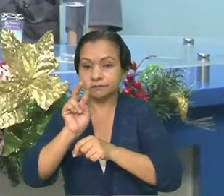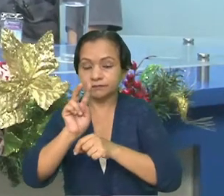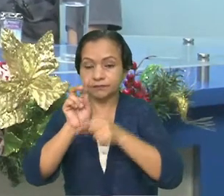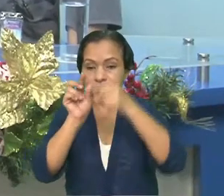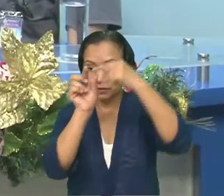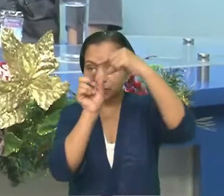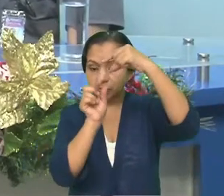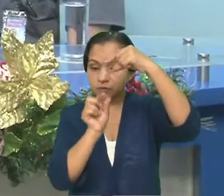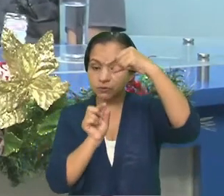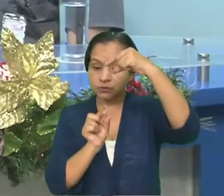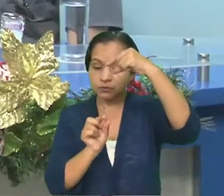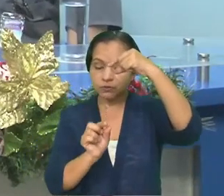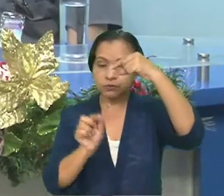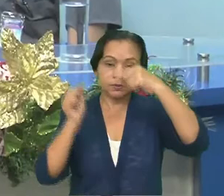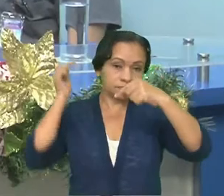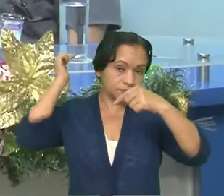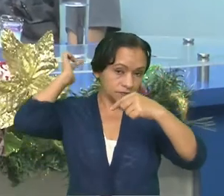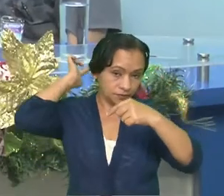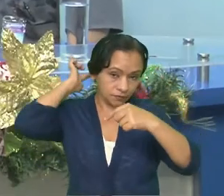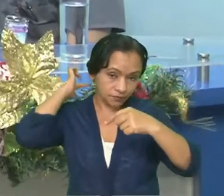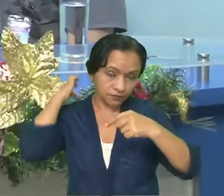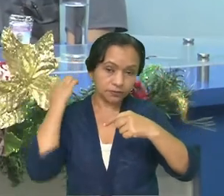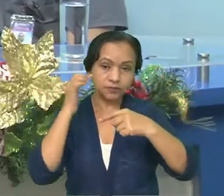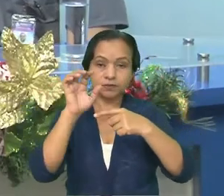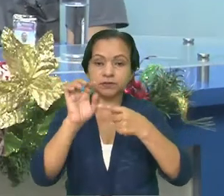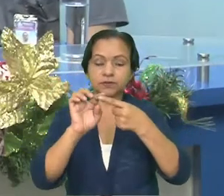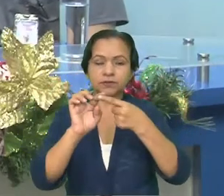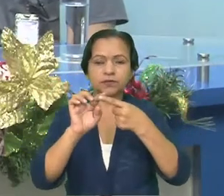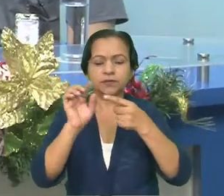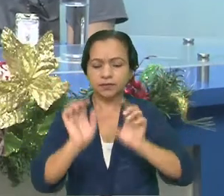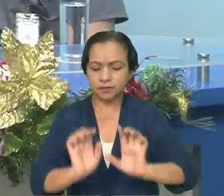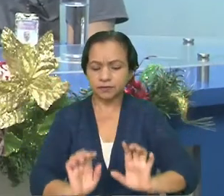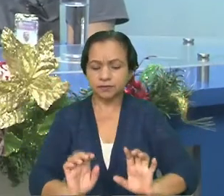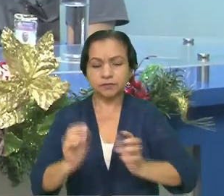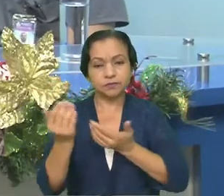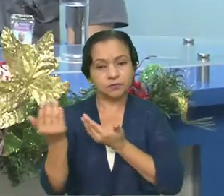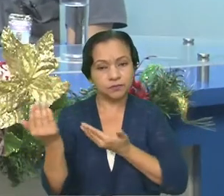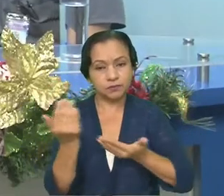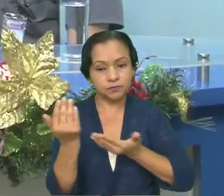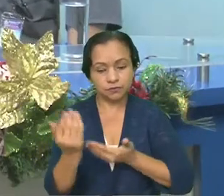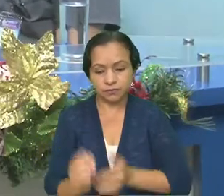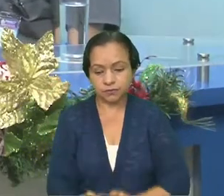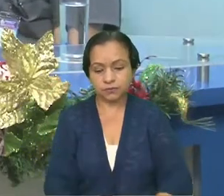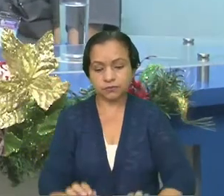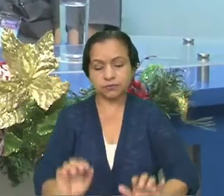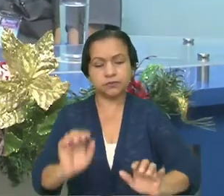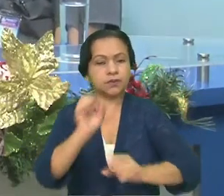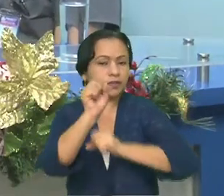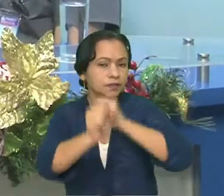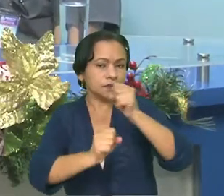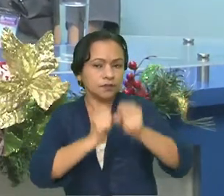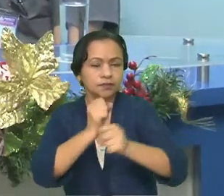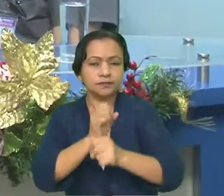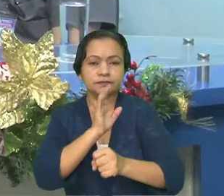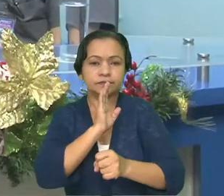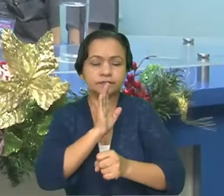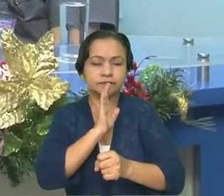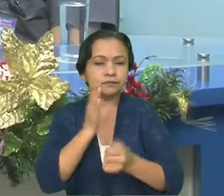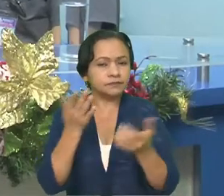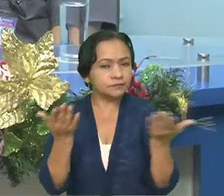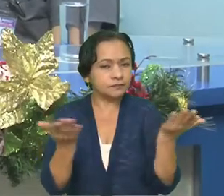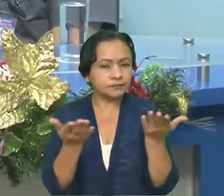espinal. Precisamente usted me dice que la mielina se forma en la niñez. Uh-huh. ¿Qué edad estamos hablando exactamente? No, que